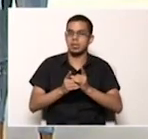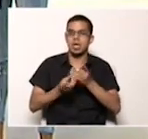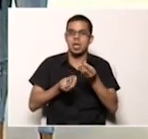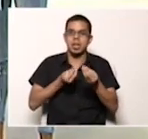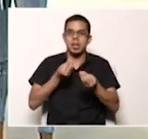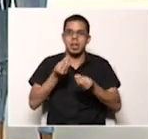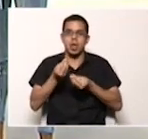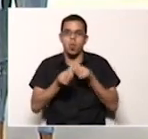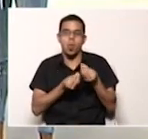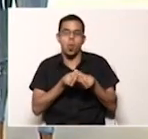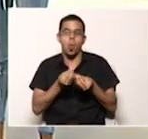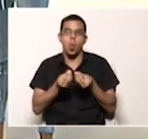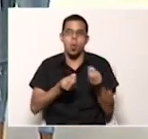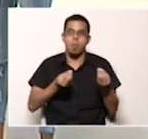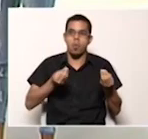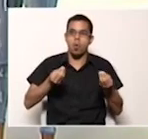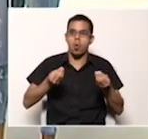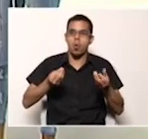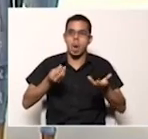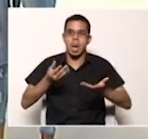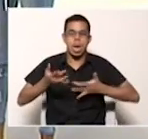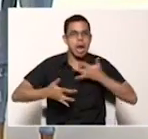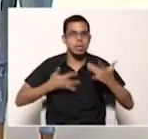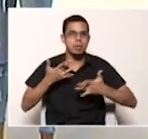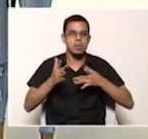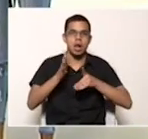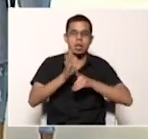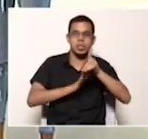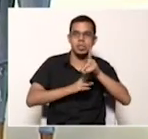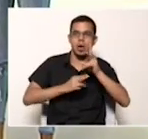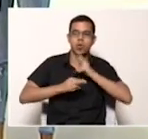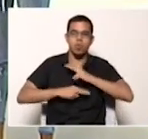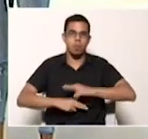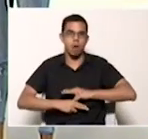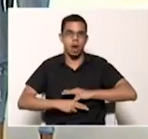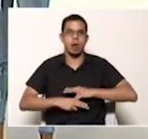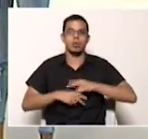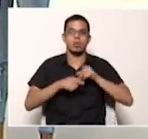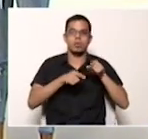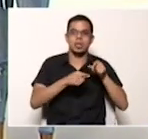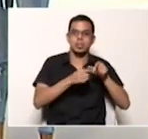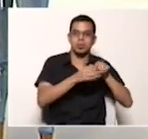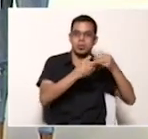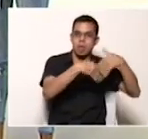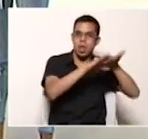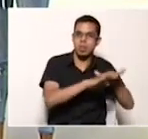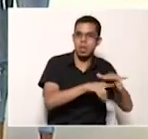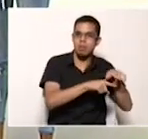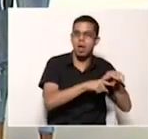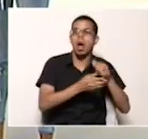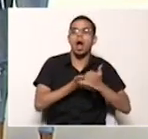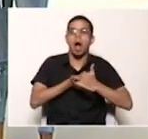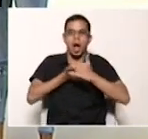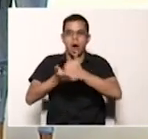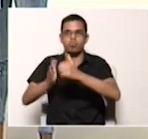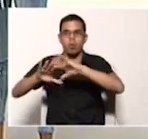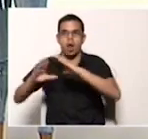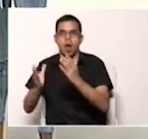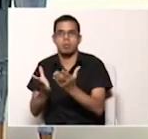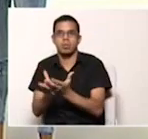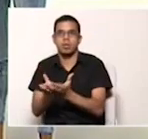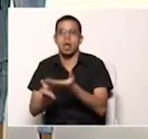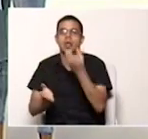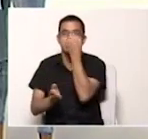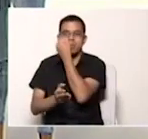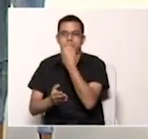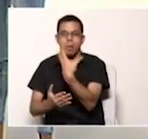efecto negativo que hemos tenido sobre la Tierra, ya que hemos estado en casa, hemos estado tomando algunas medidas. Profe, vemos algunos elementos sobre la mesa, ¿pudiésemos adelantar